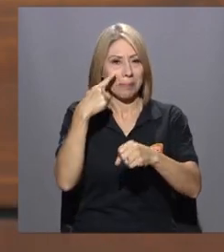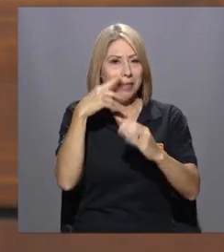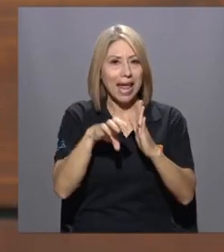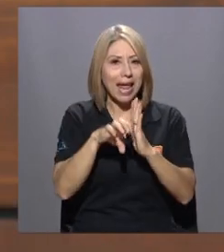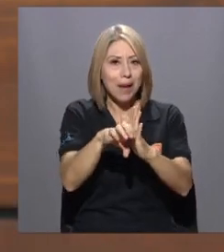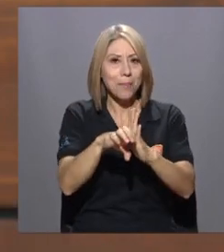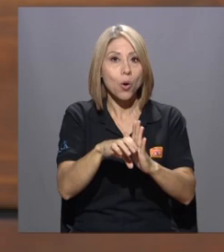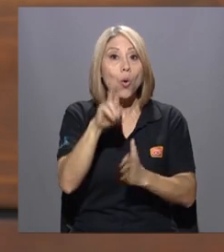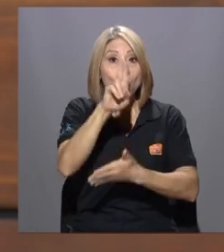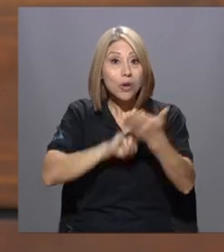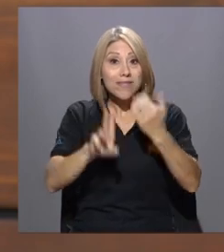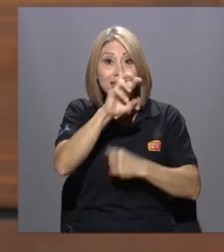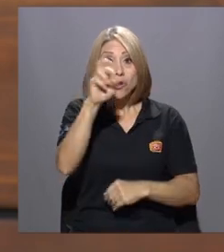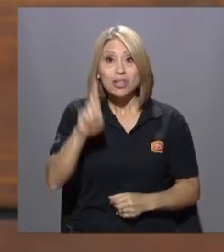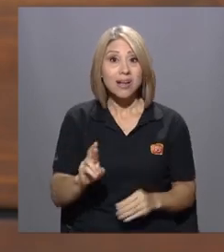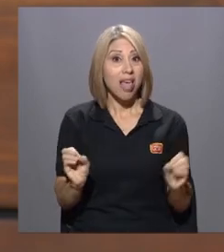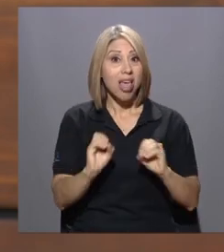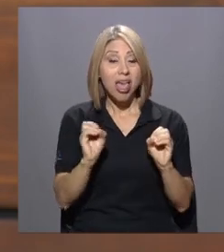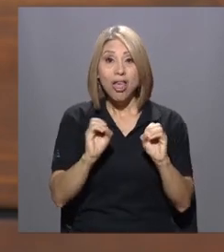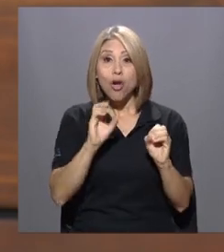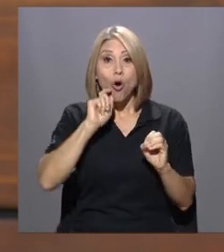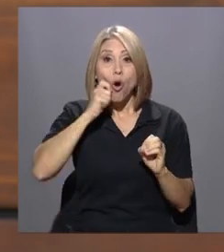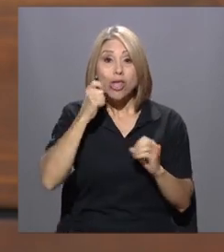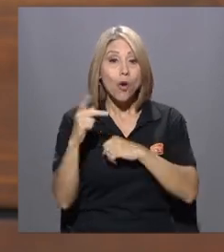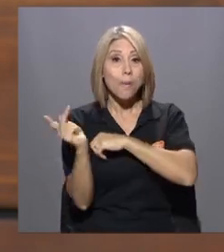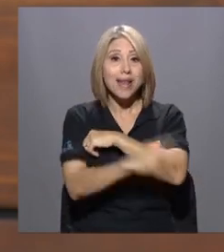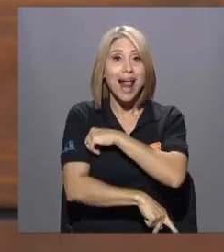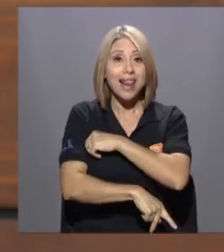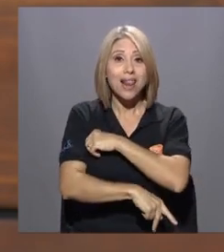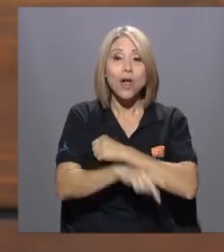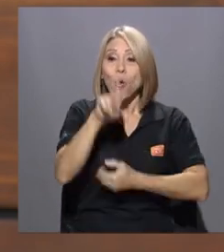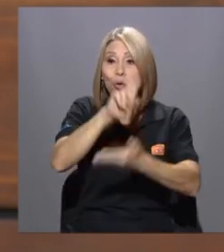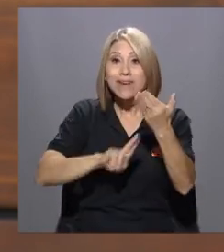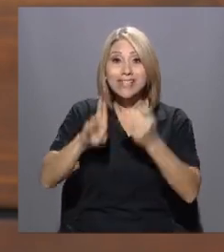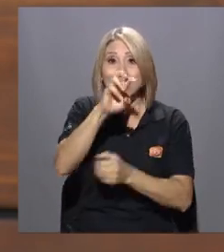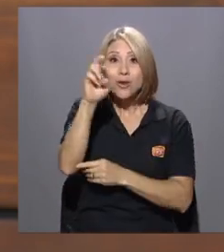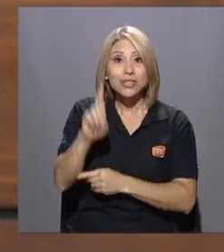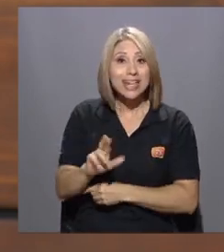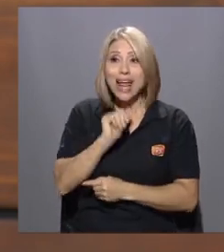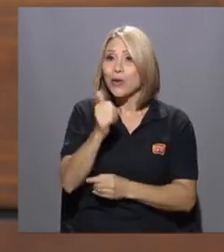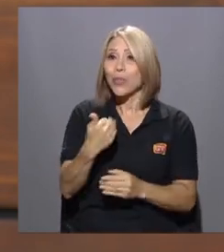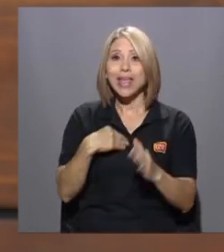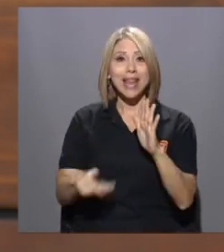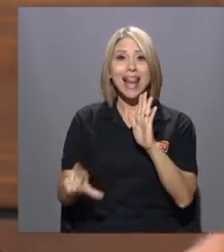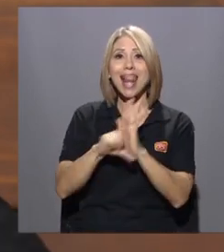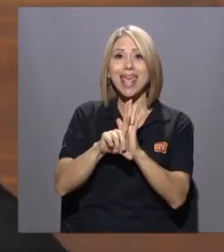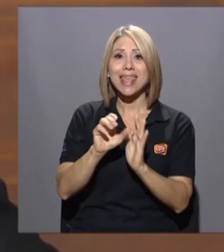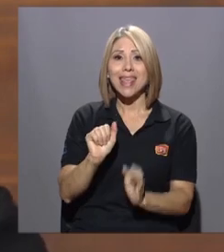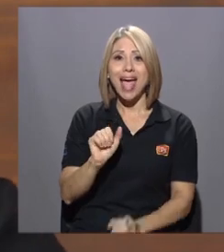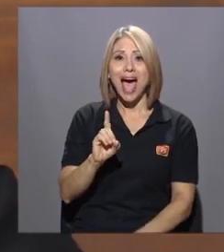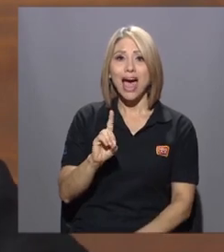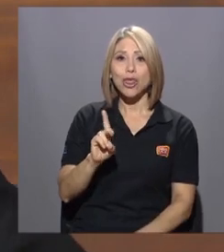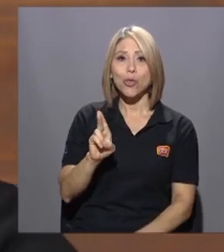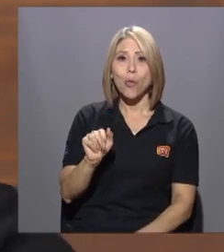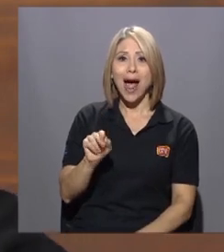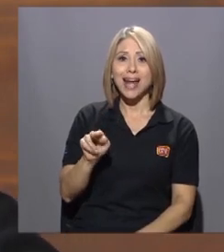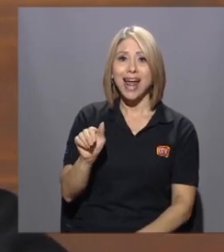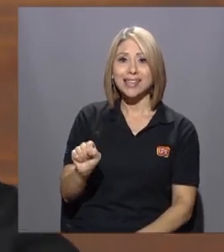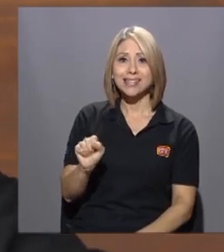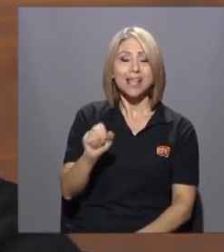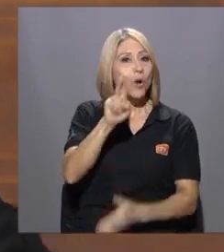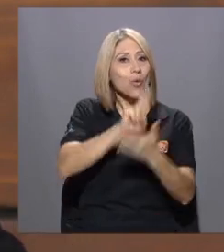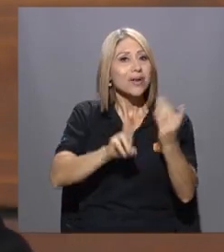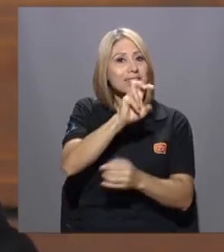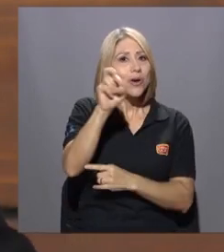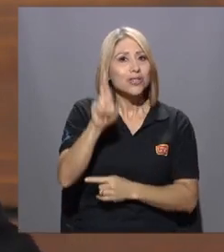no tiene código penal. La Universidad de Costa Rica no tiene una ley de aduanas. La Universidad de Costa Rica no